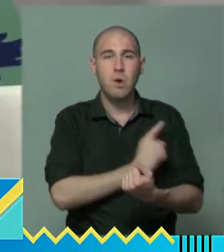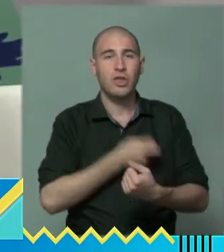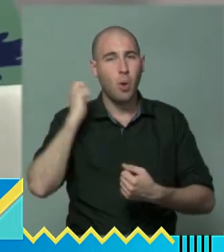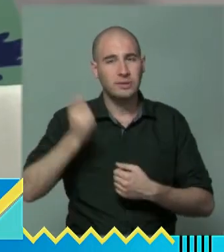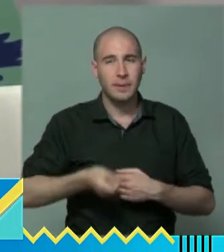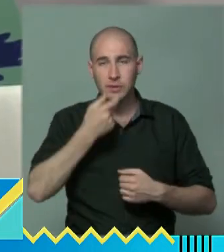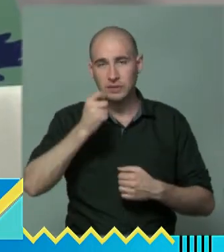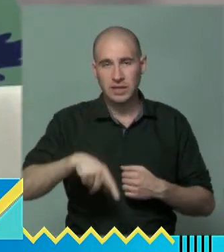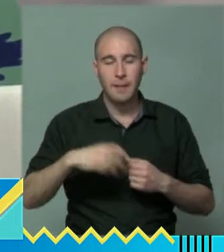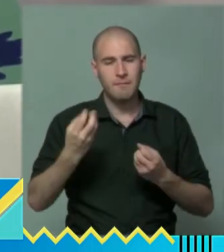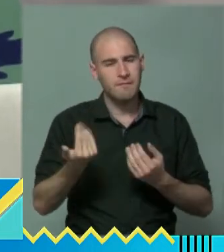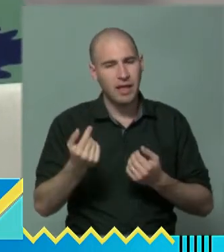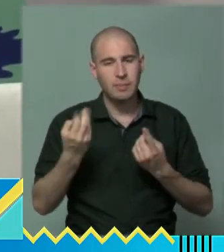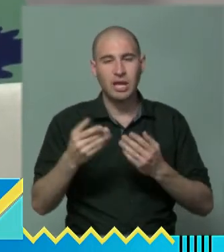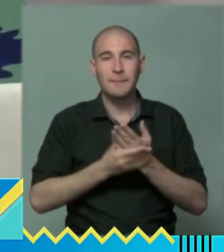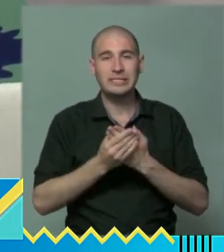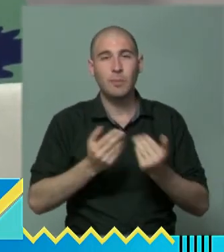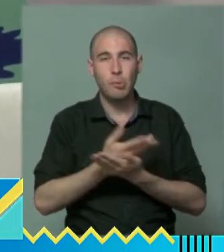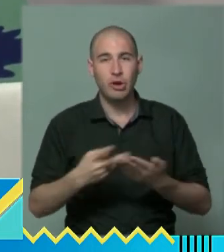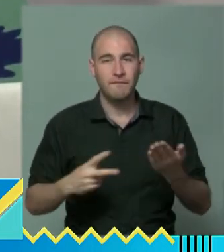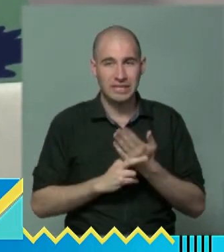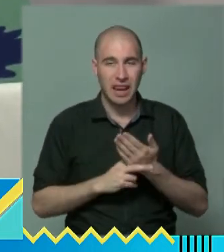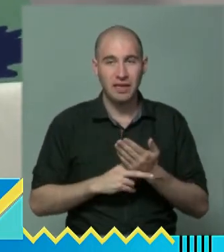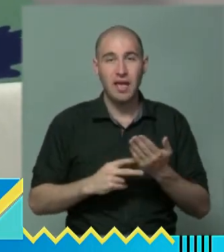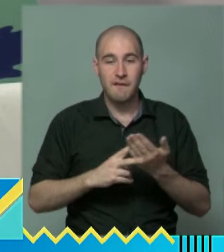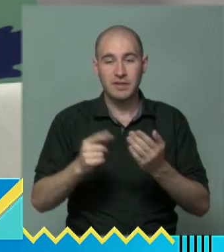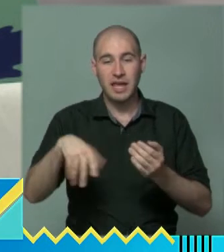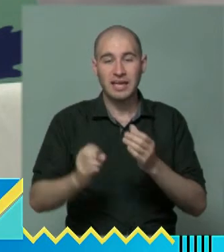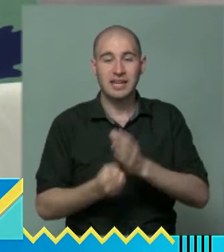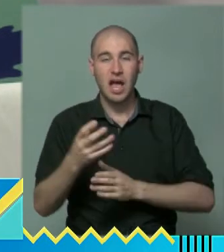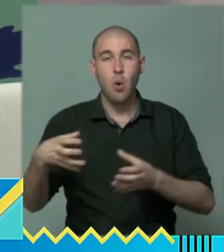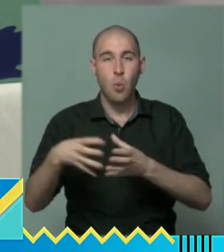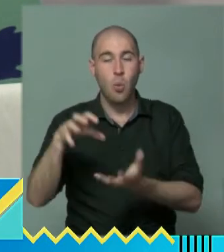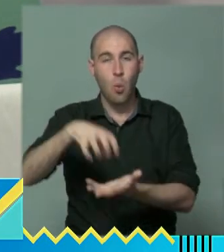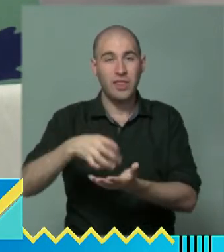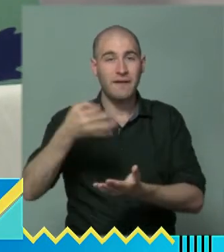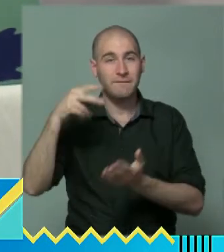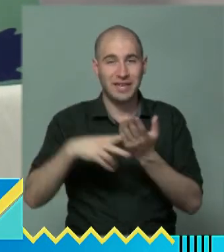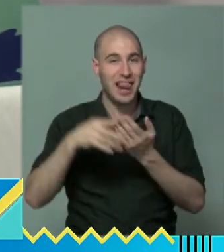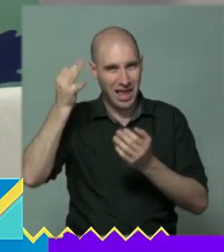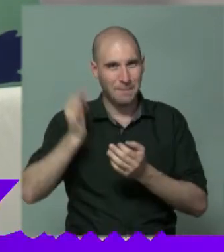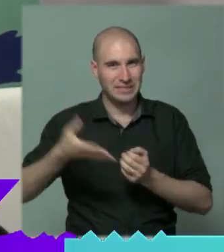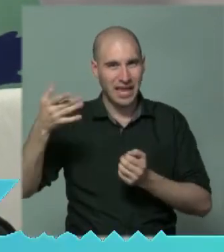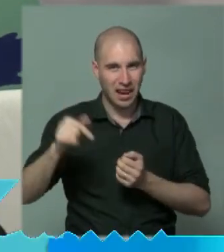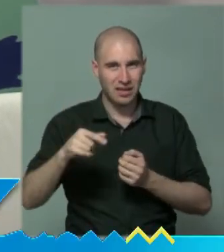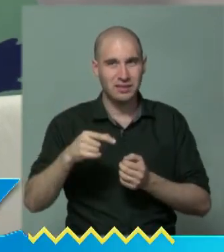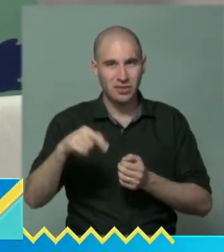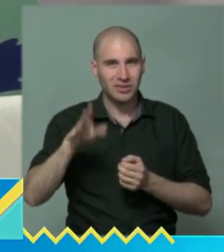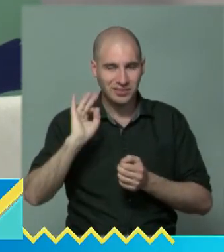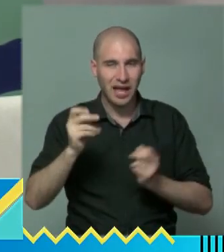de la provincia de Mendoza, porque si bien el Ministerio Público Fiscal, los fiscales, ha creado la unidad fiscal especializada, que se tendrá que